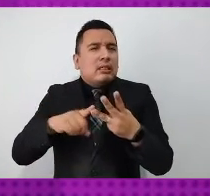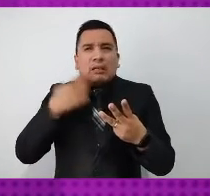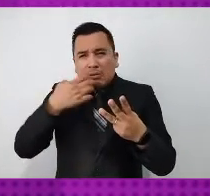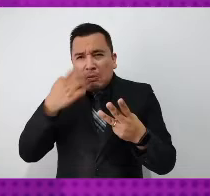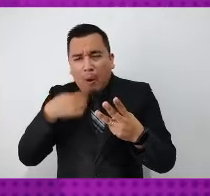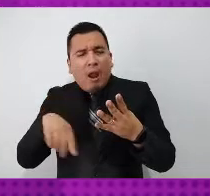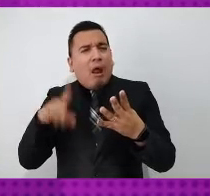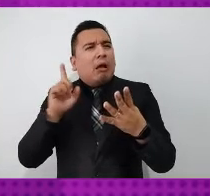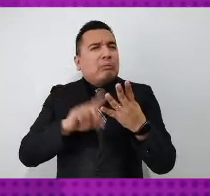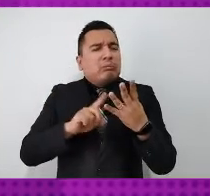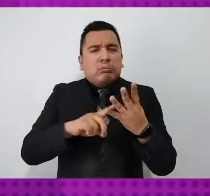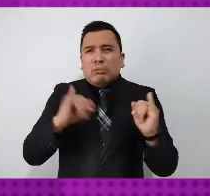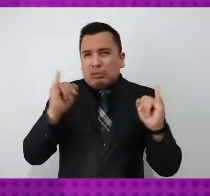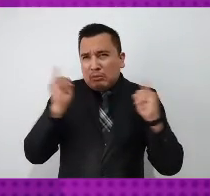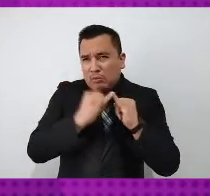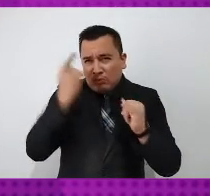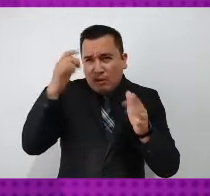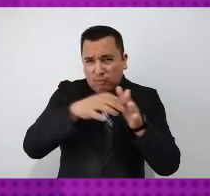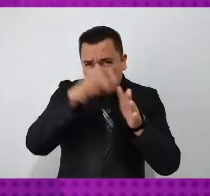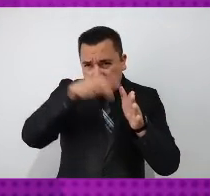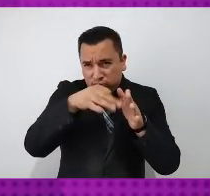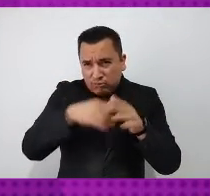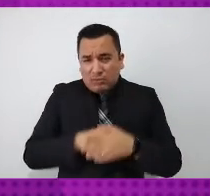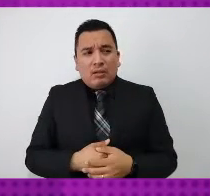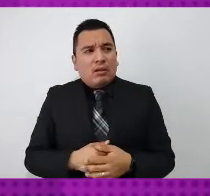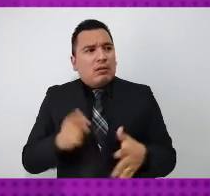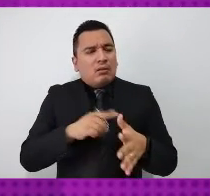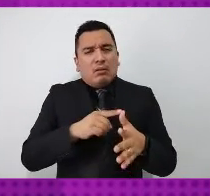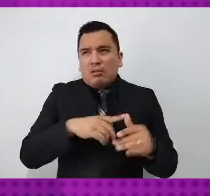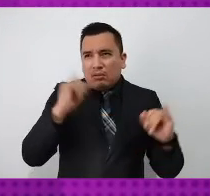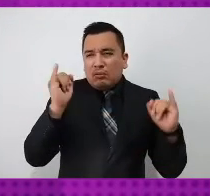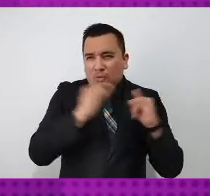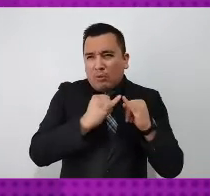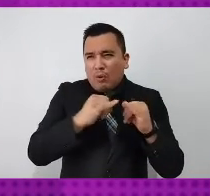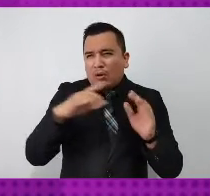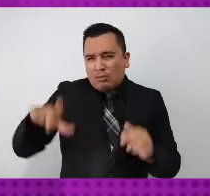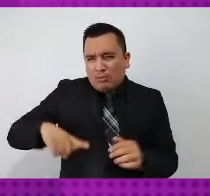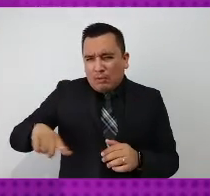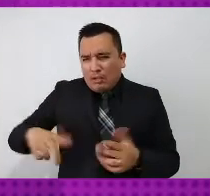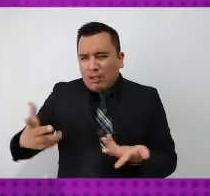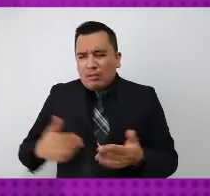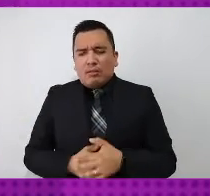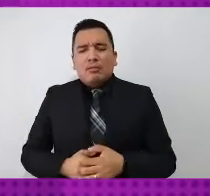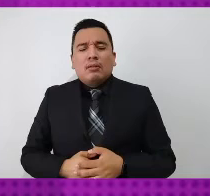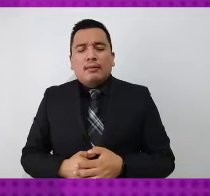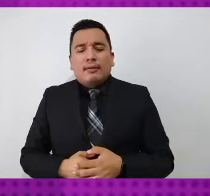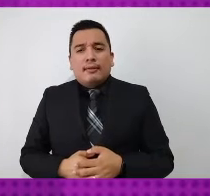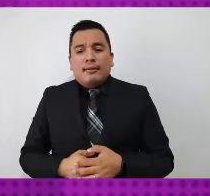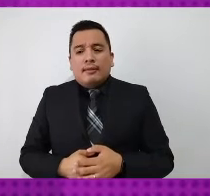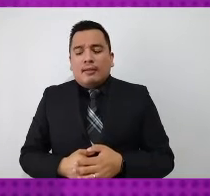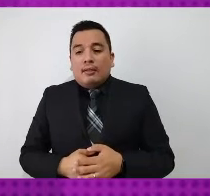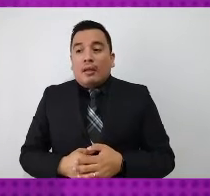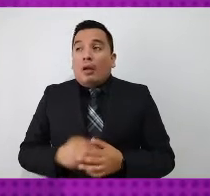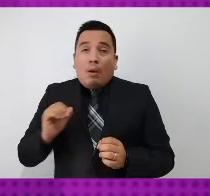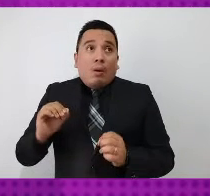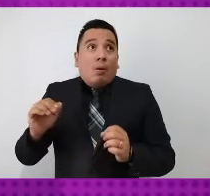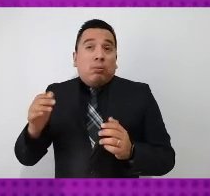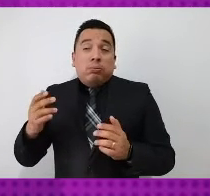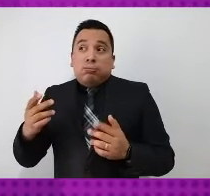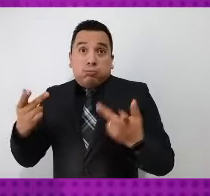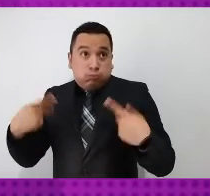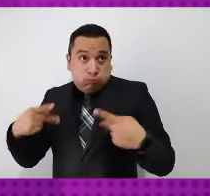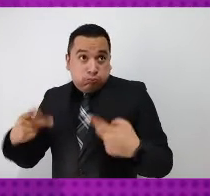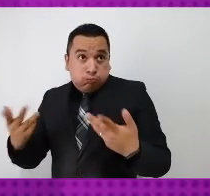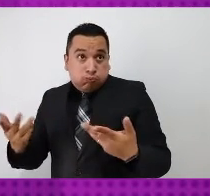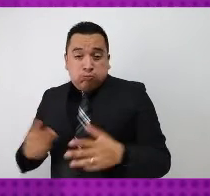electorales e instituciones los gobernantes que tenemos ahora la sociedad civil por supuesto